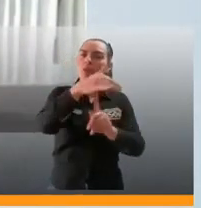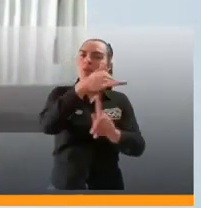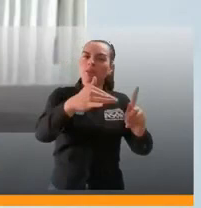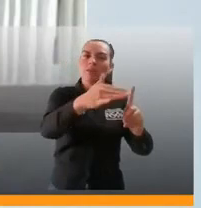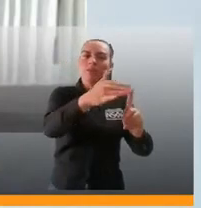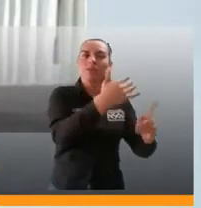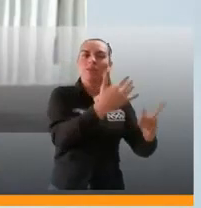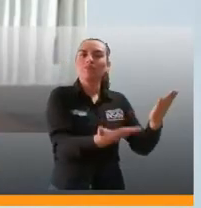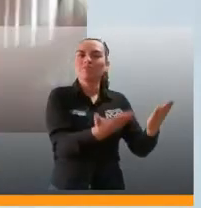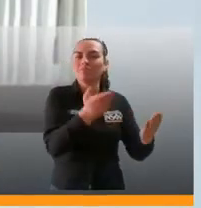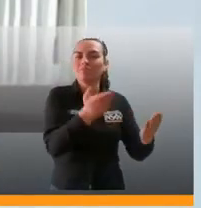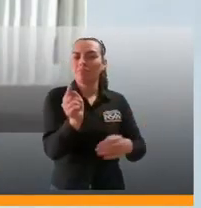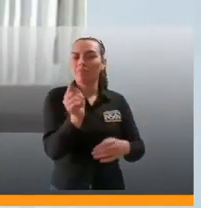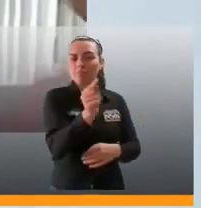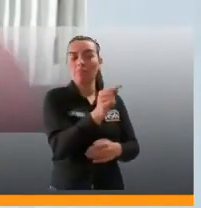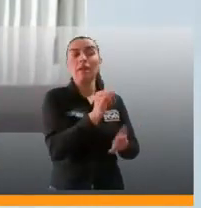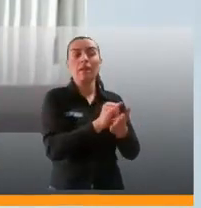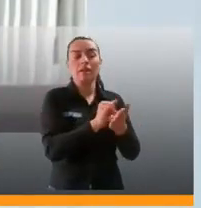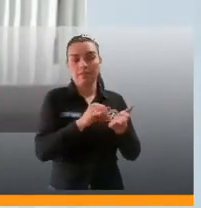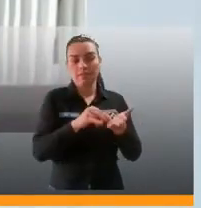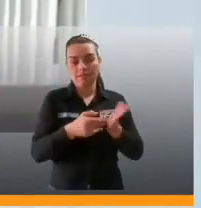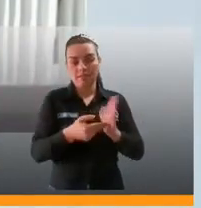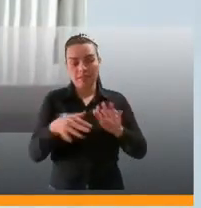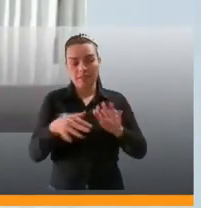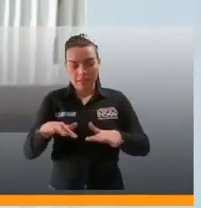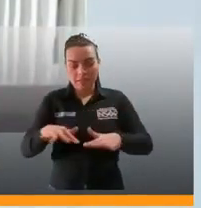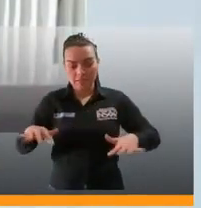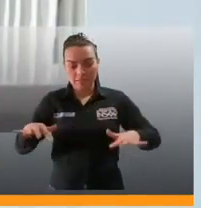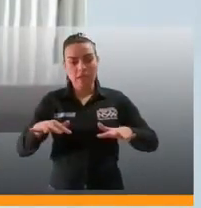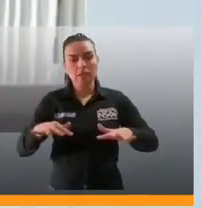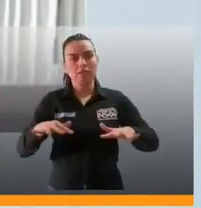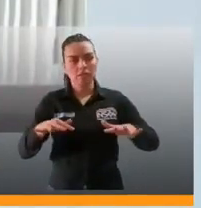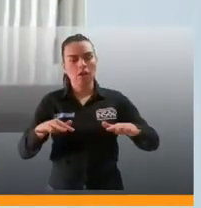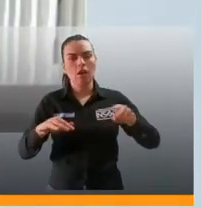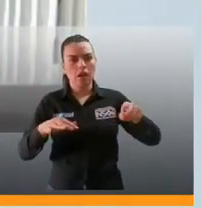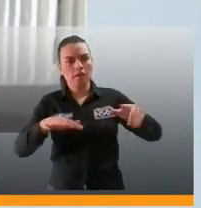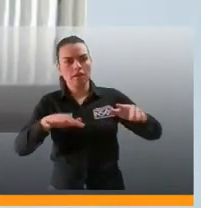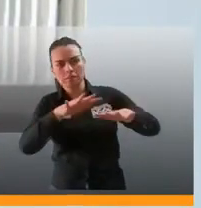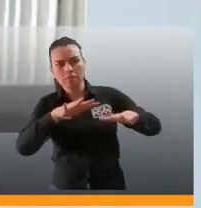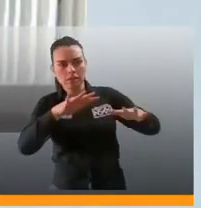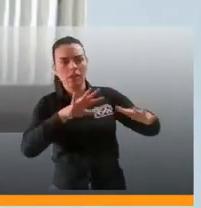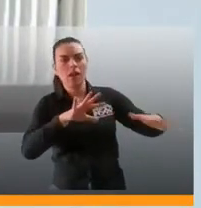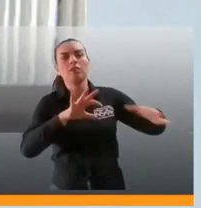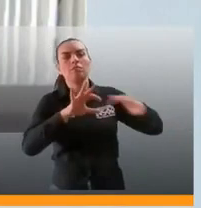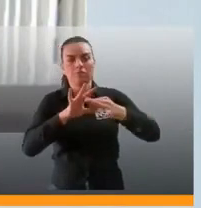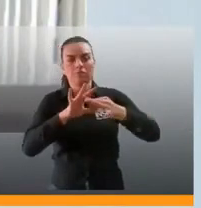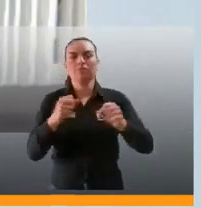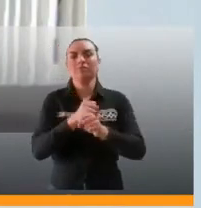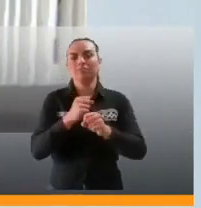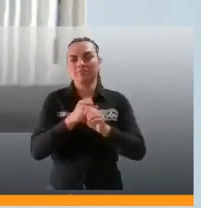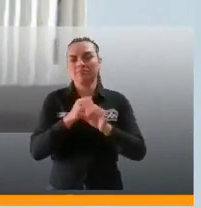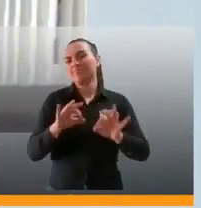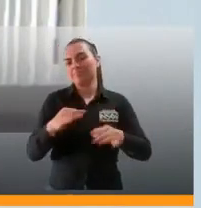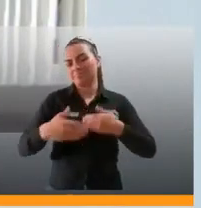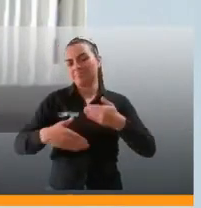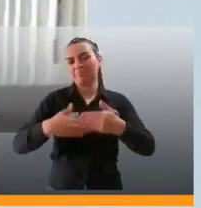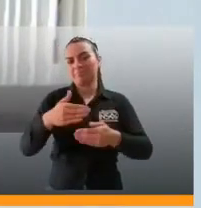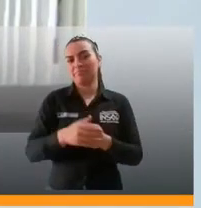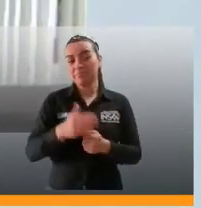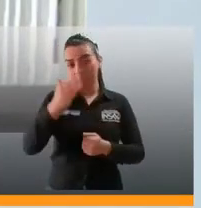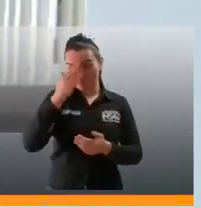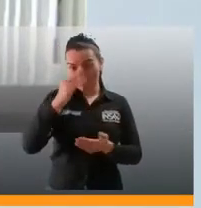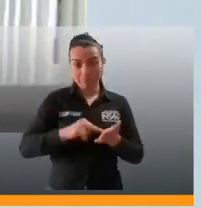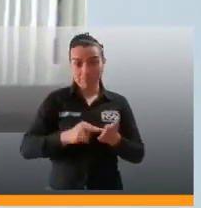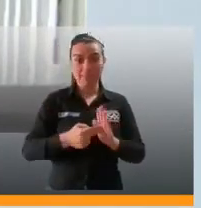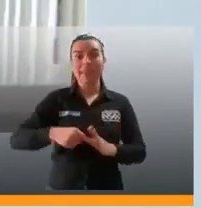cuando tengamos ese espacio sincrónico, reunir y ahí sí poder trabajar de manera sincrónica. O sea, es decir, no necesariamente tenemos que